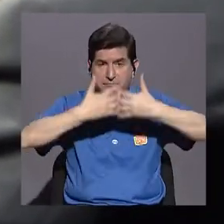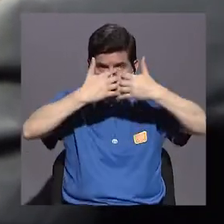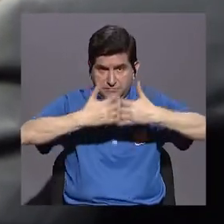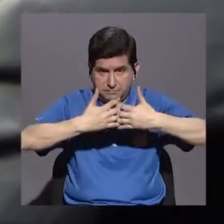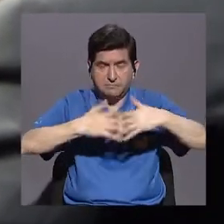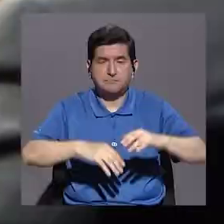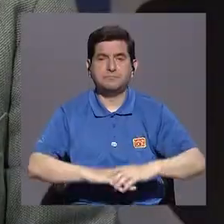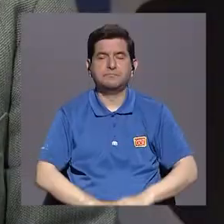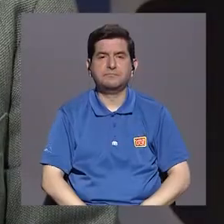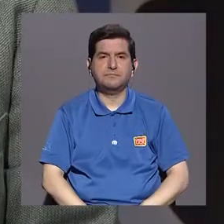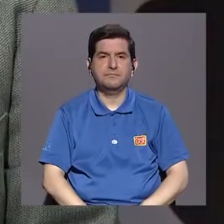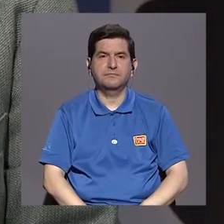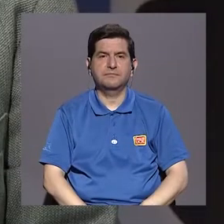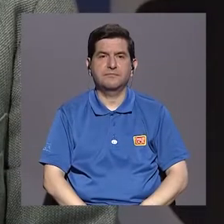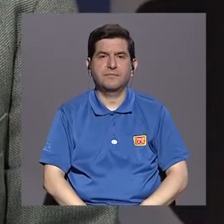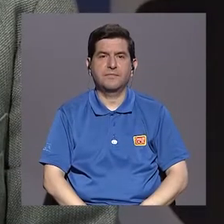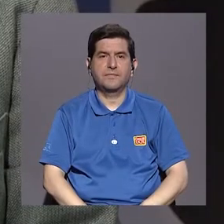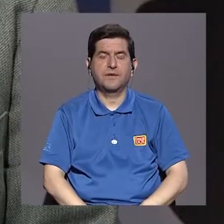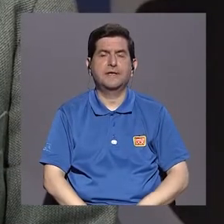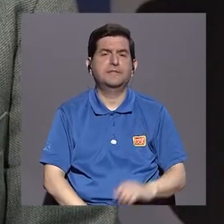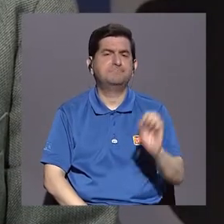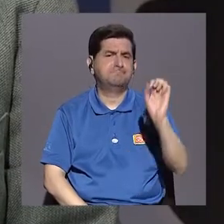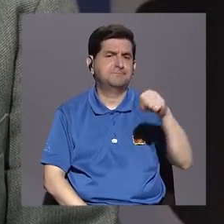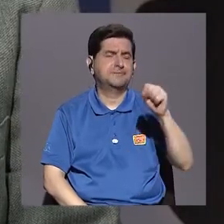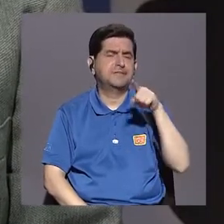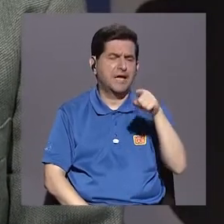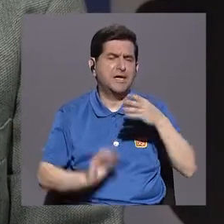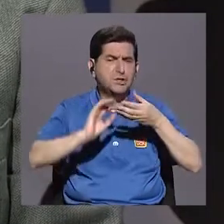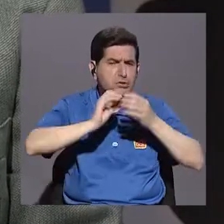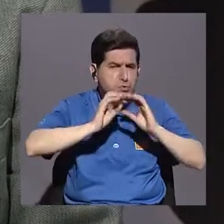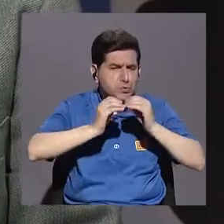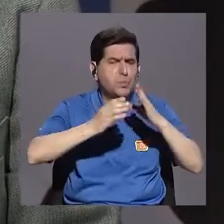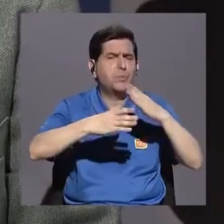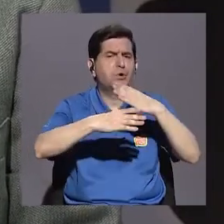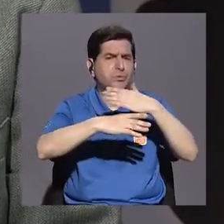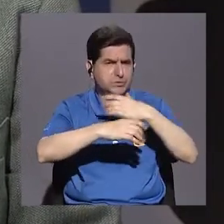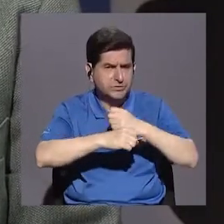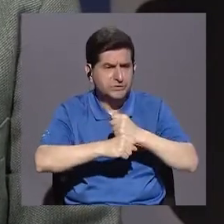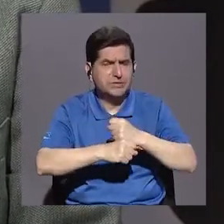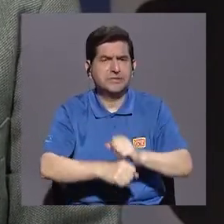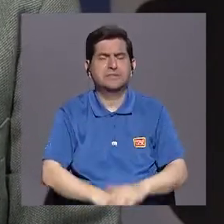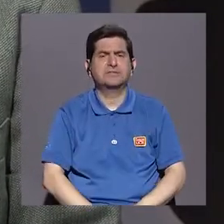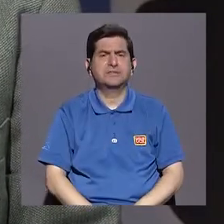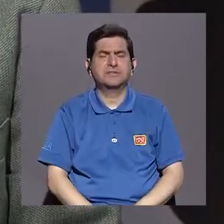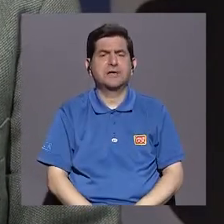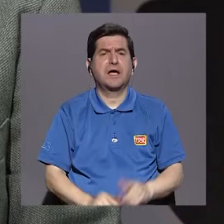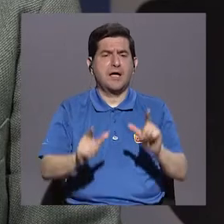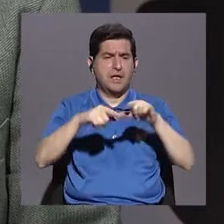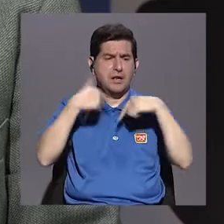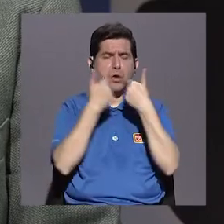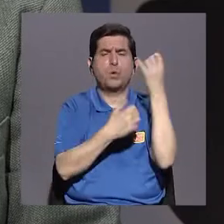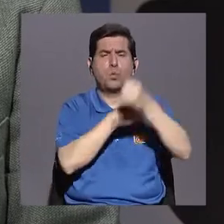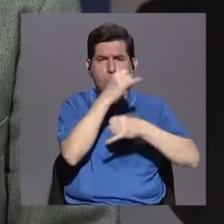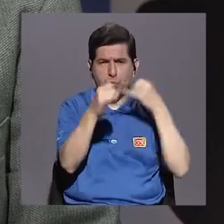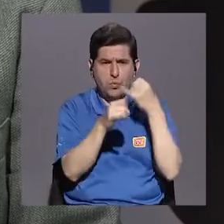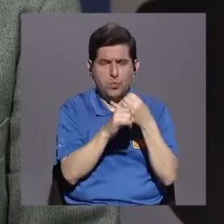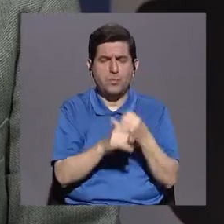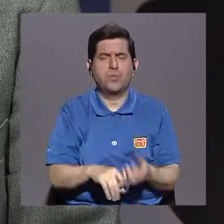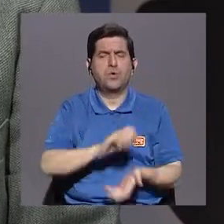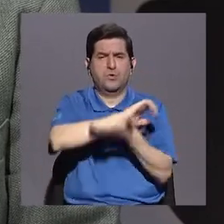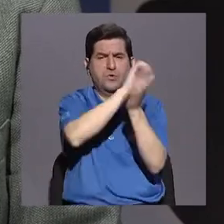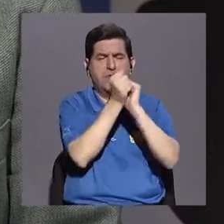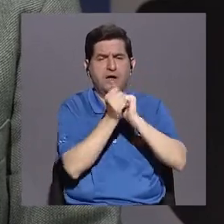bueno es residencial si esos son cálculos que ha hecho el el panel internacional sobre cambio